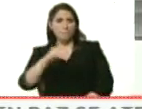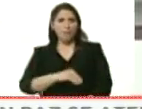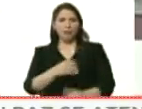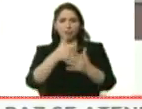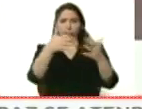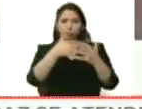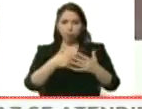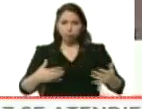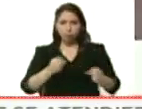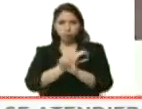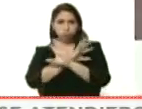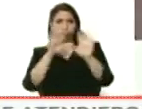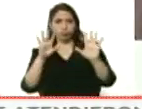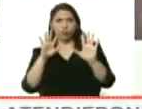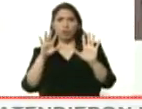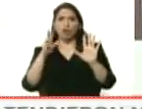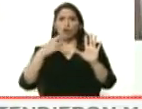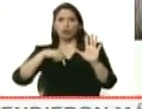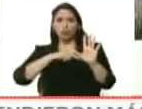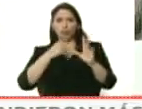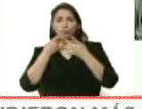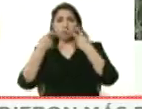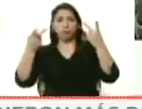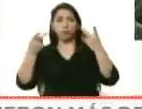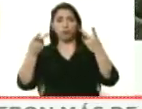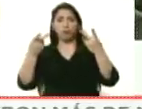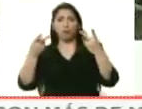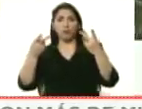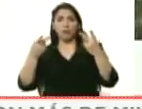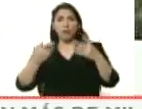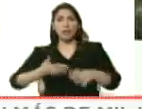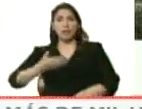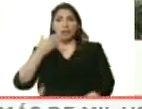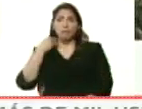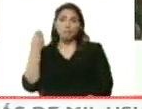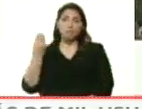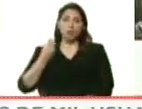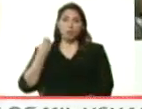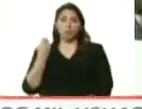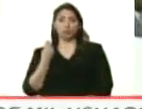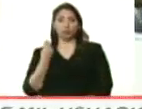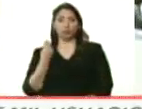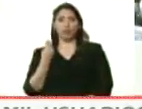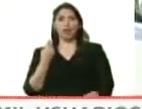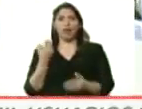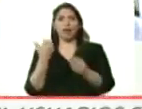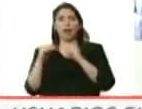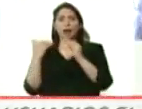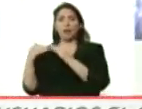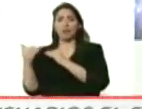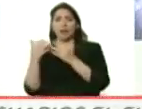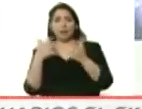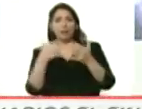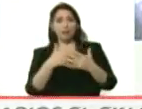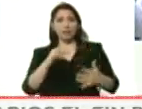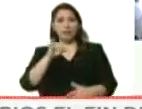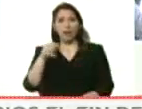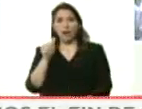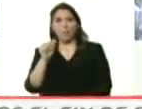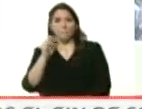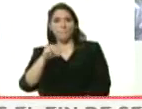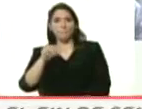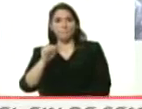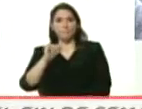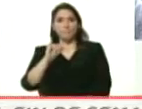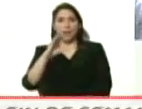explícito al referir en su famosa carta escrita en Jamaica el 6 de septiembre de 1815,